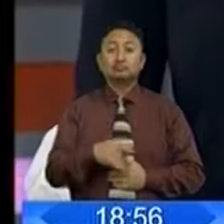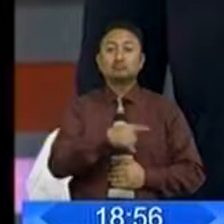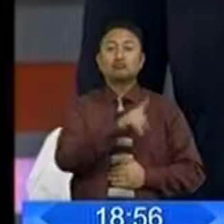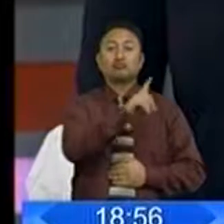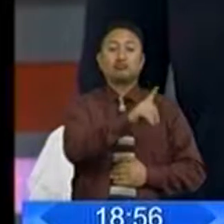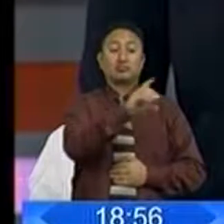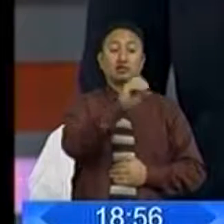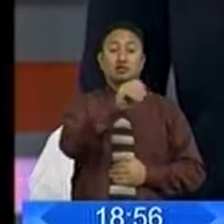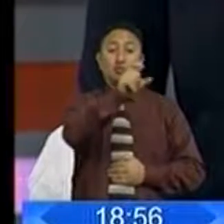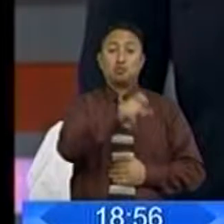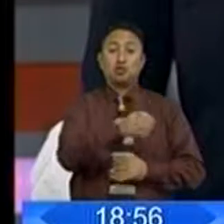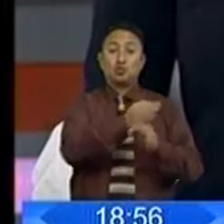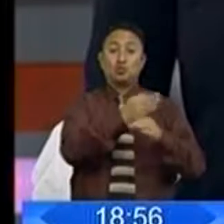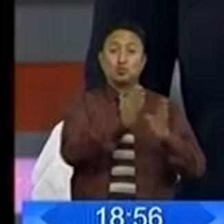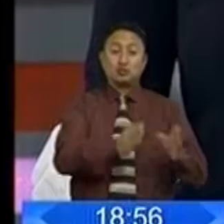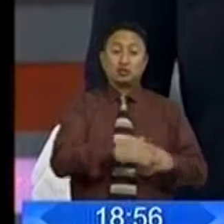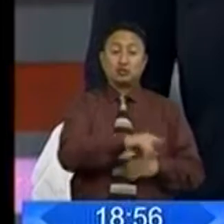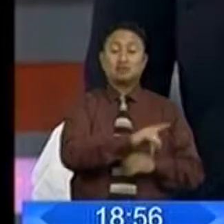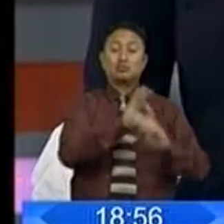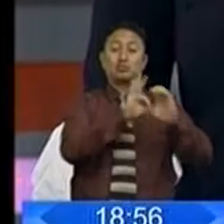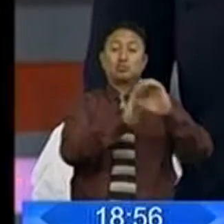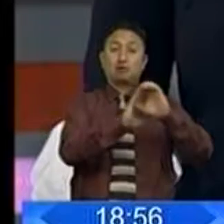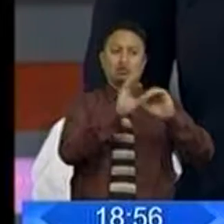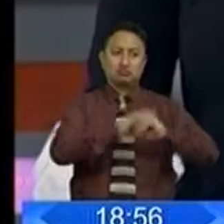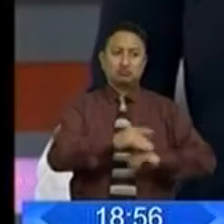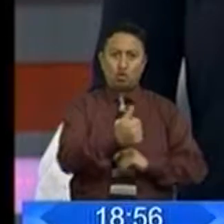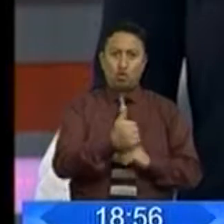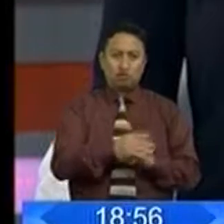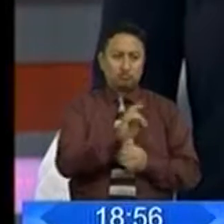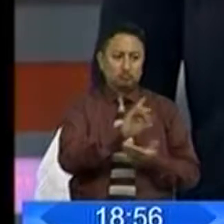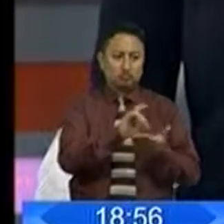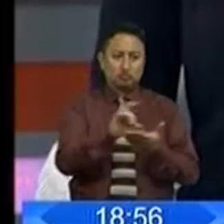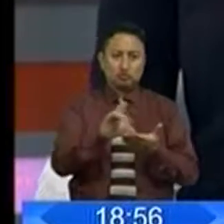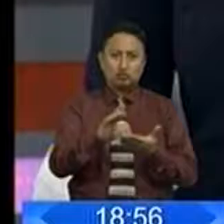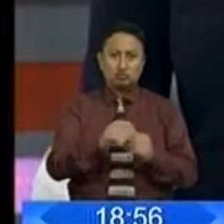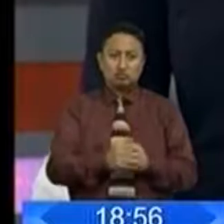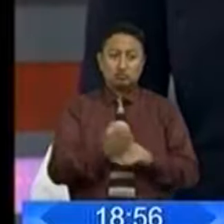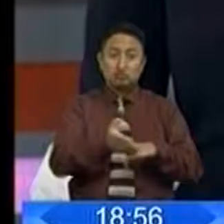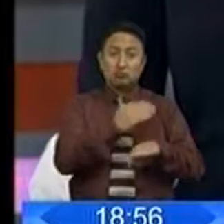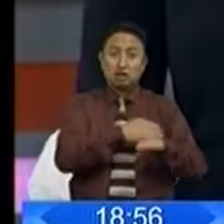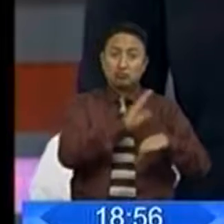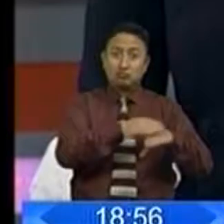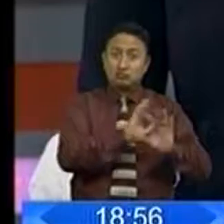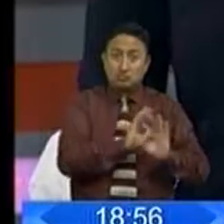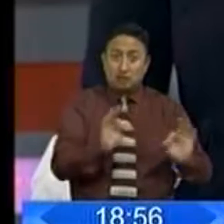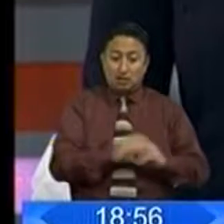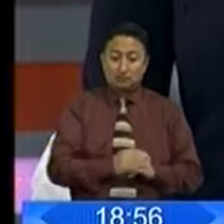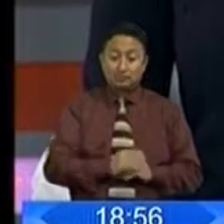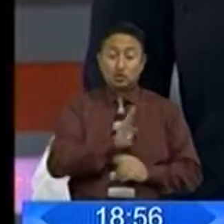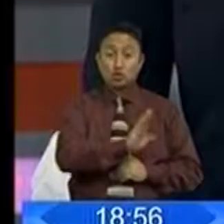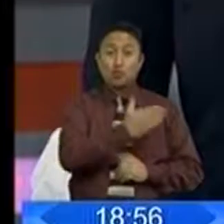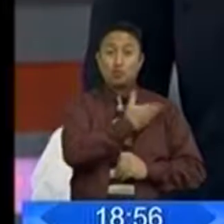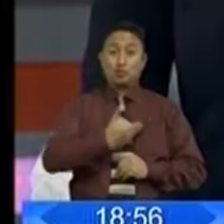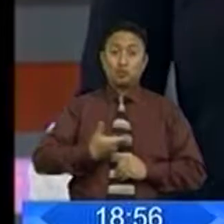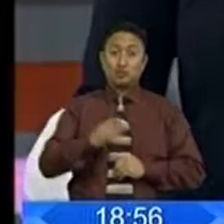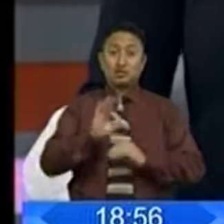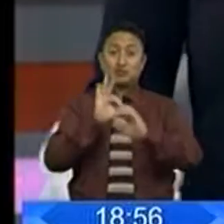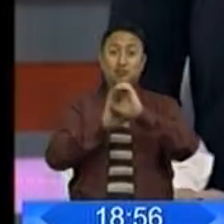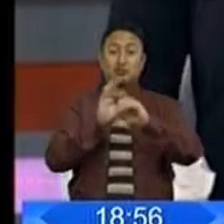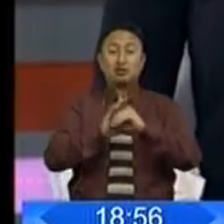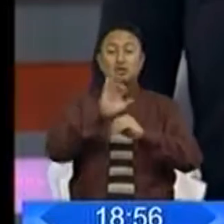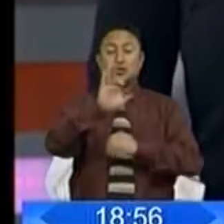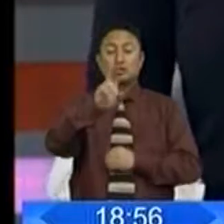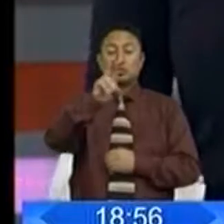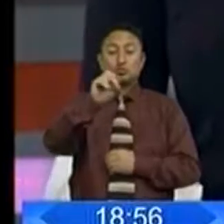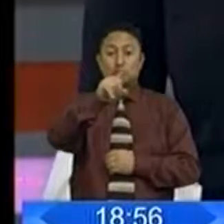100 funcionarios del Consejo de Participación Ciudadana y Control Social fueron separados de sus cargos sin previo aviso. El presidente de este organismo, José